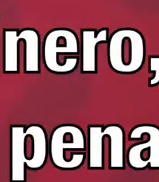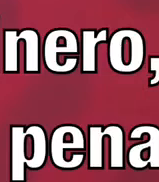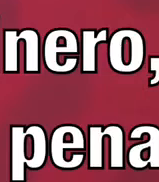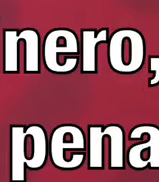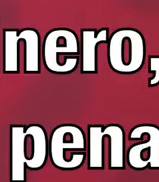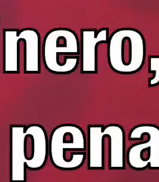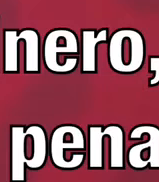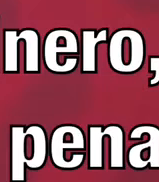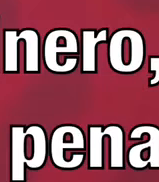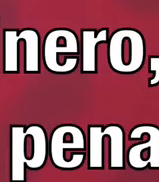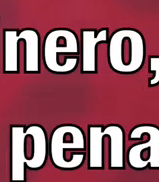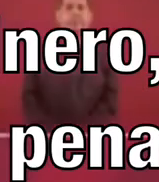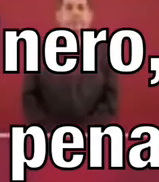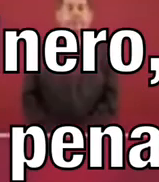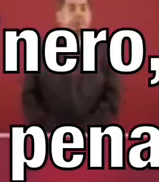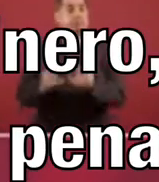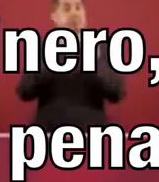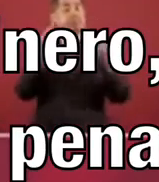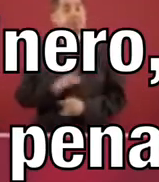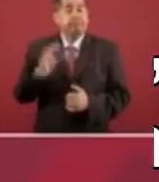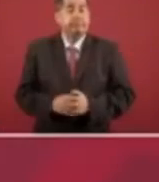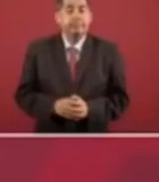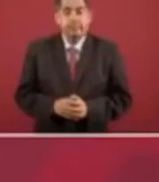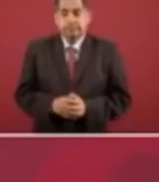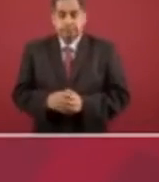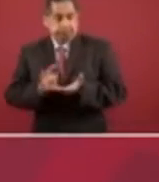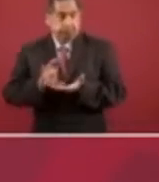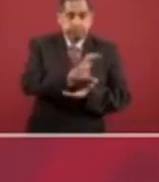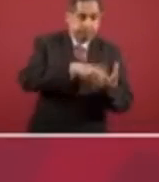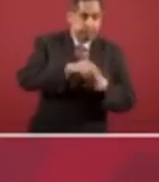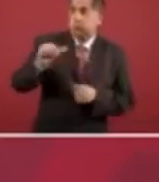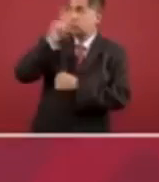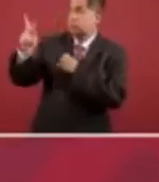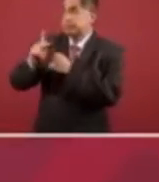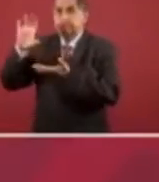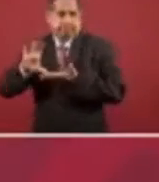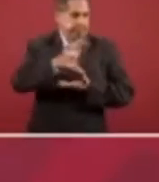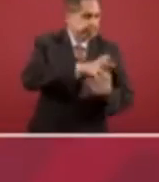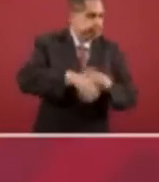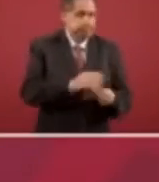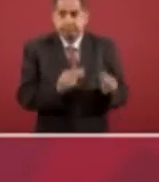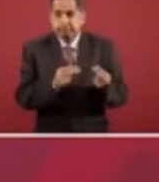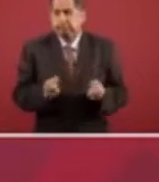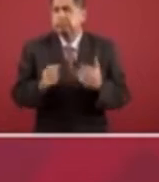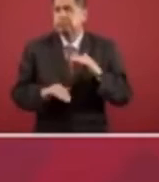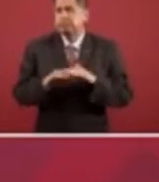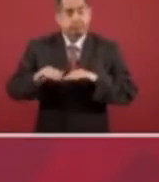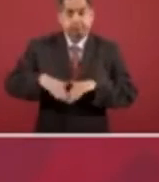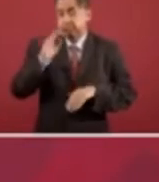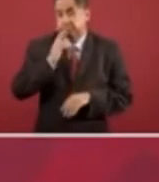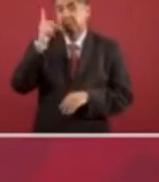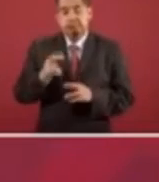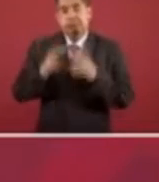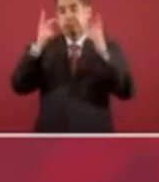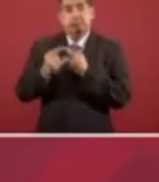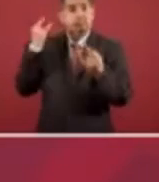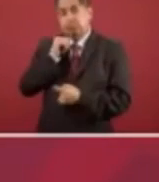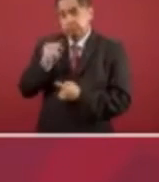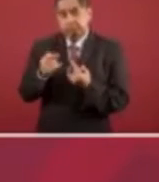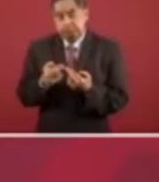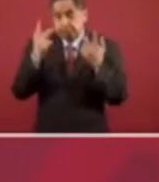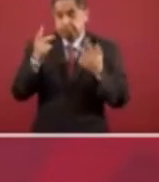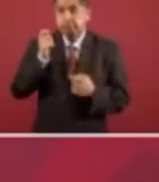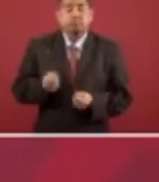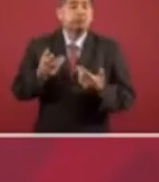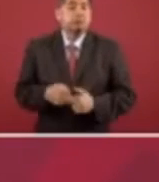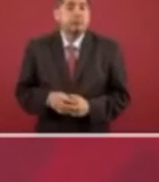36,000 millones. Histórico. Inversión extranjera, la mayor en toda la historia.